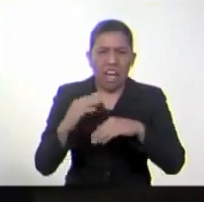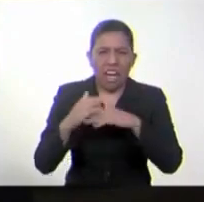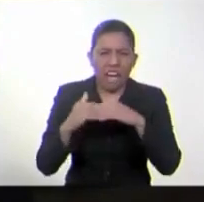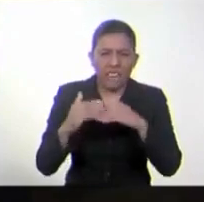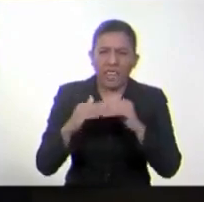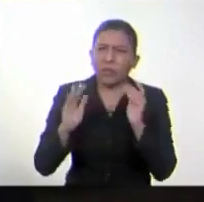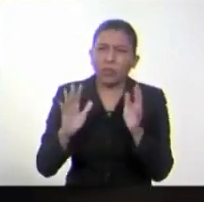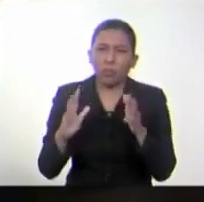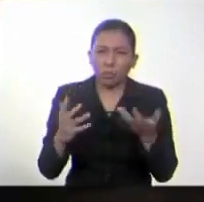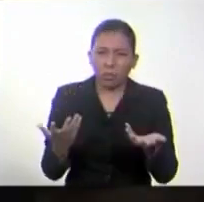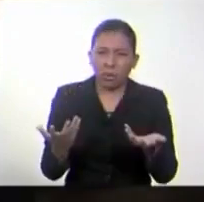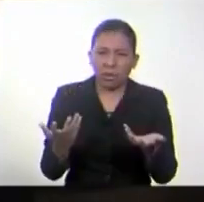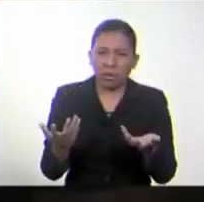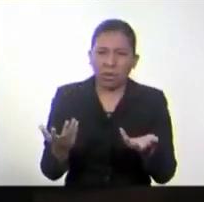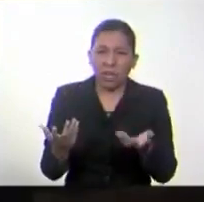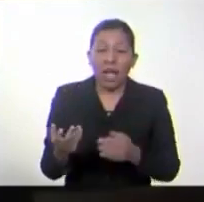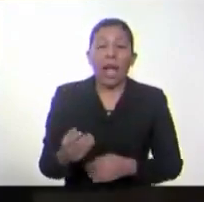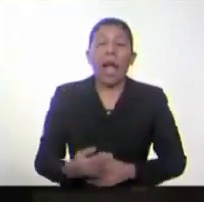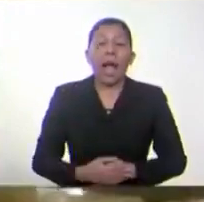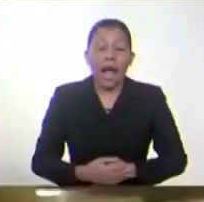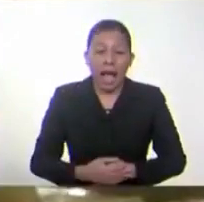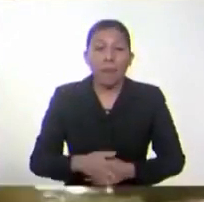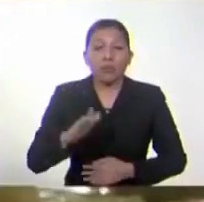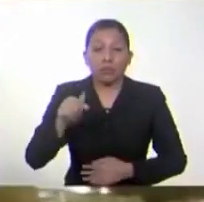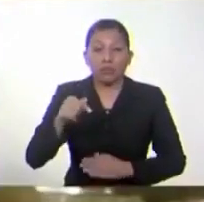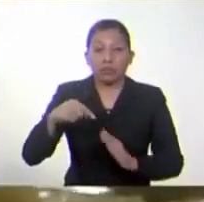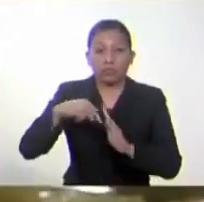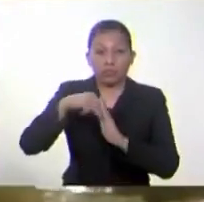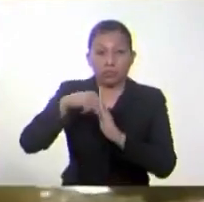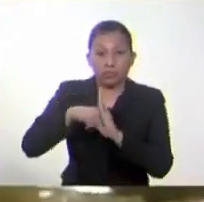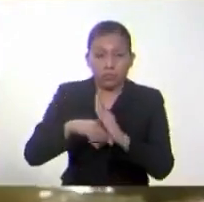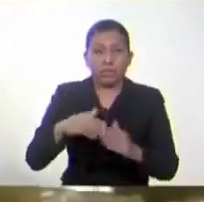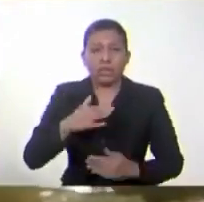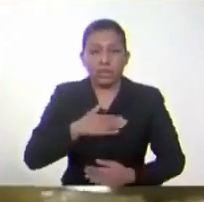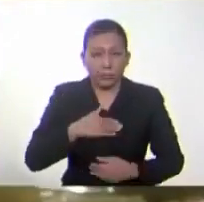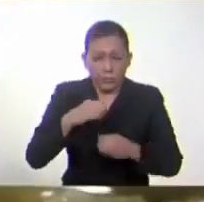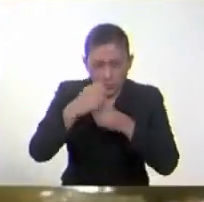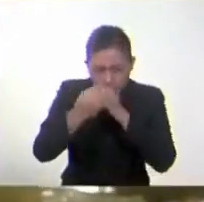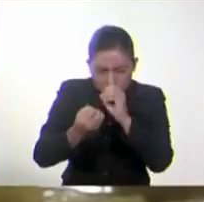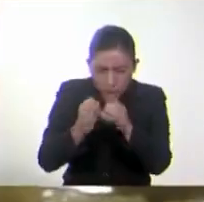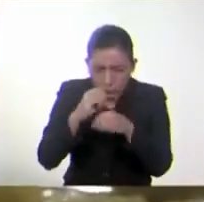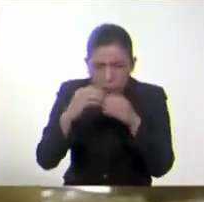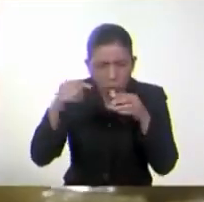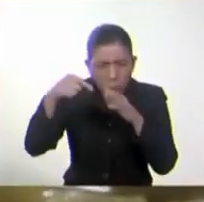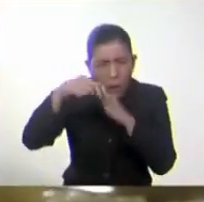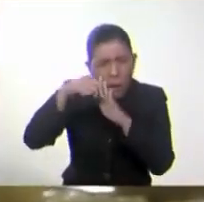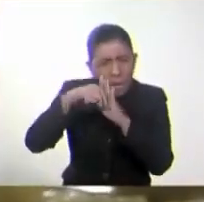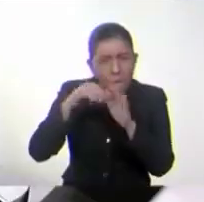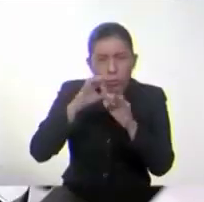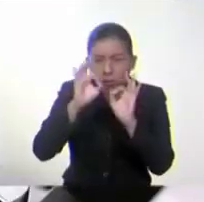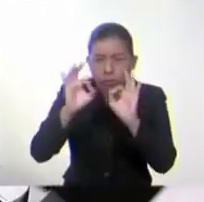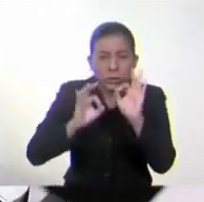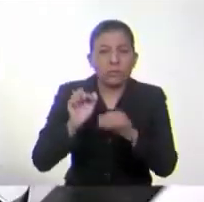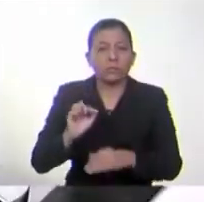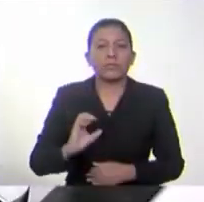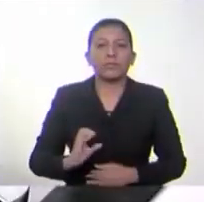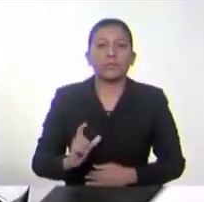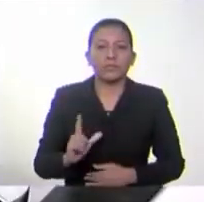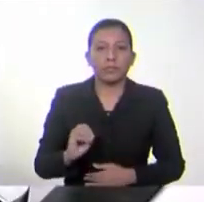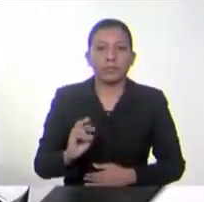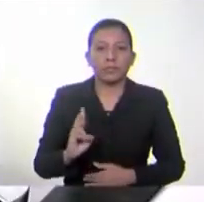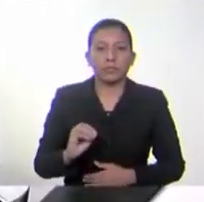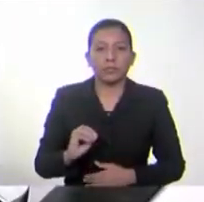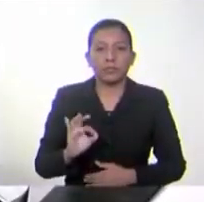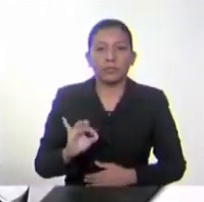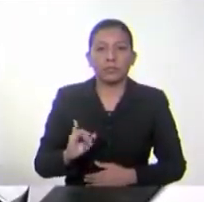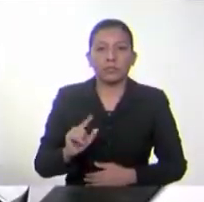adoptan este color porque contienen en sus tejidos moléculas de un pigmento llamado clorofila. Es el más